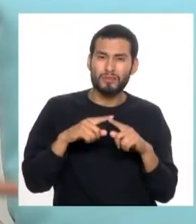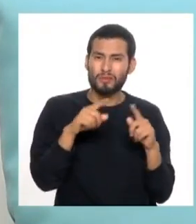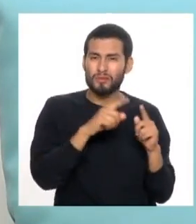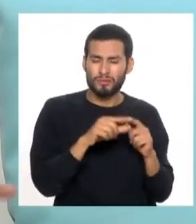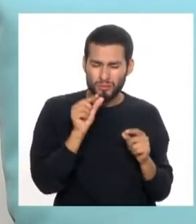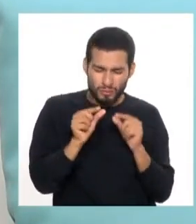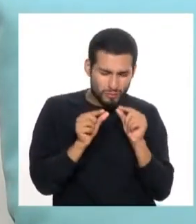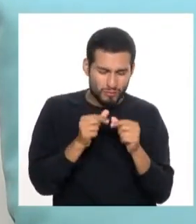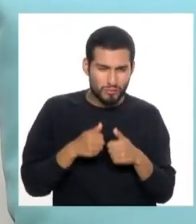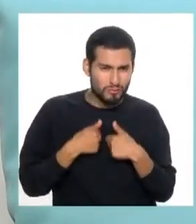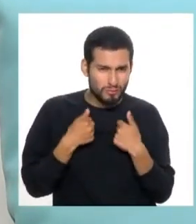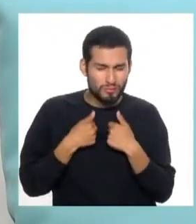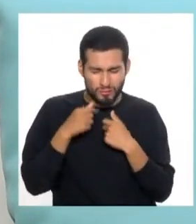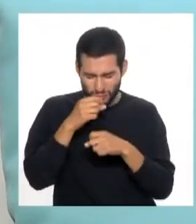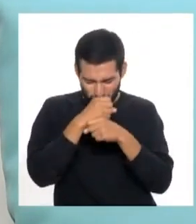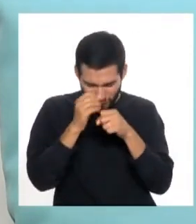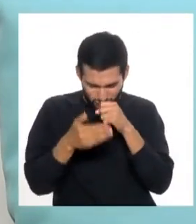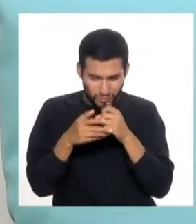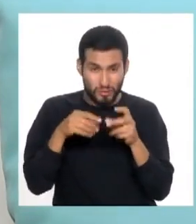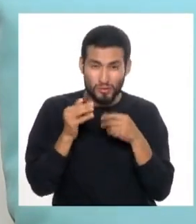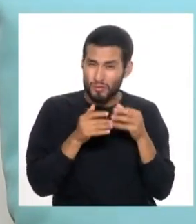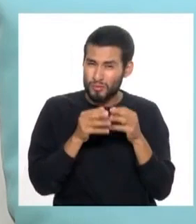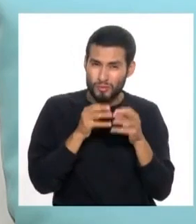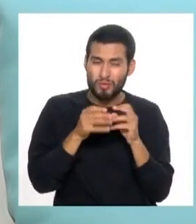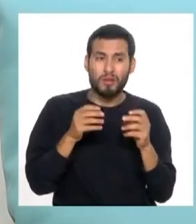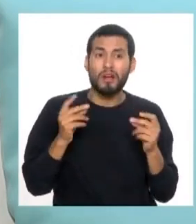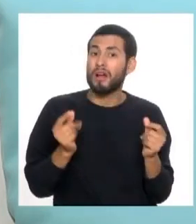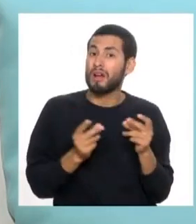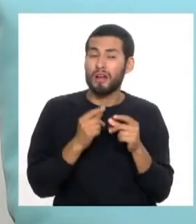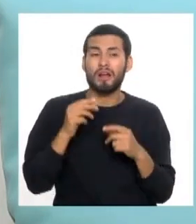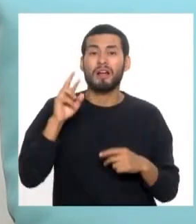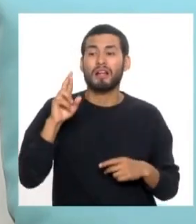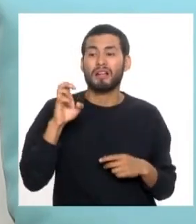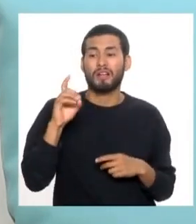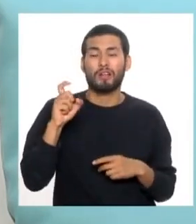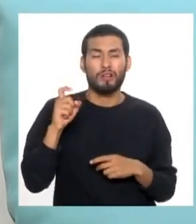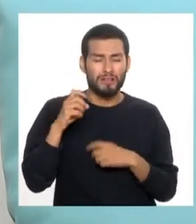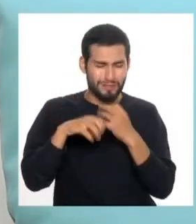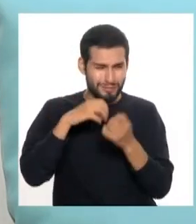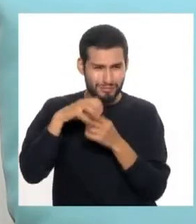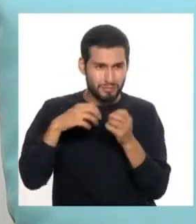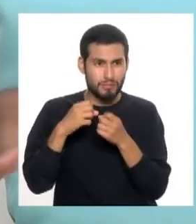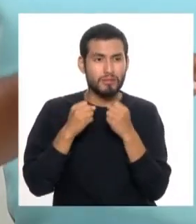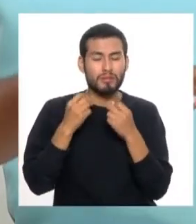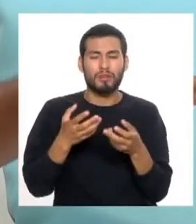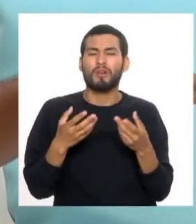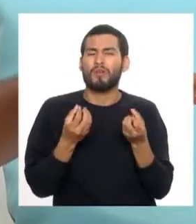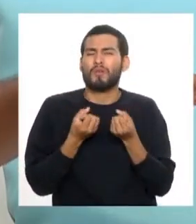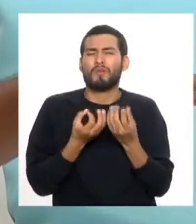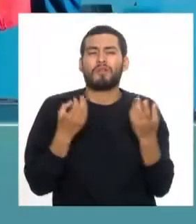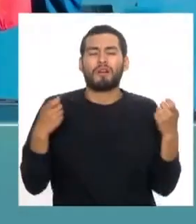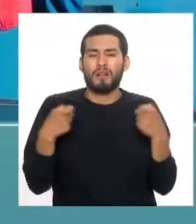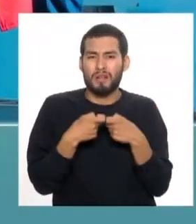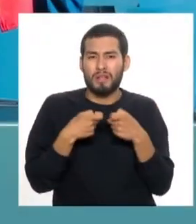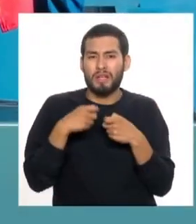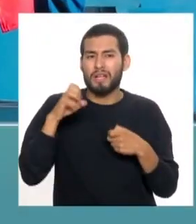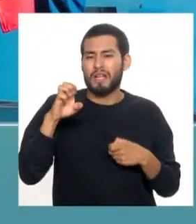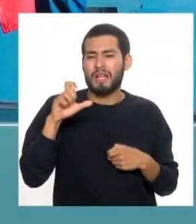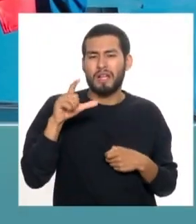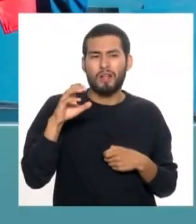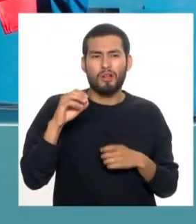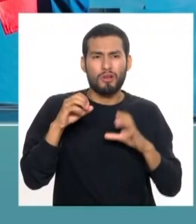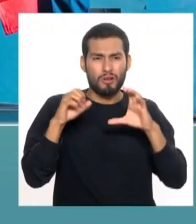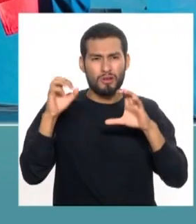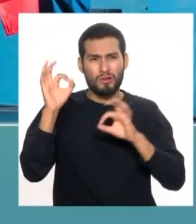microorganismos. Ajá. Los microorganismos empiezan a hacer lo que es la reacción redox, ¿no? Y se genera una liberación de electrones, ¿no? Es